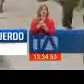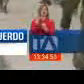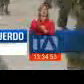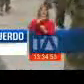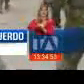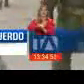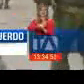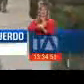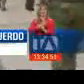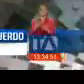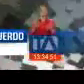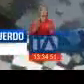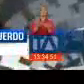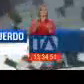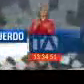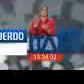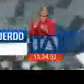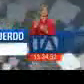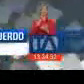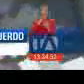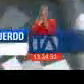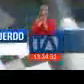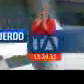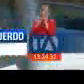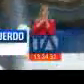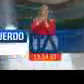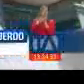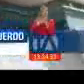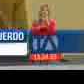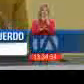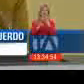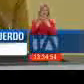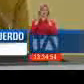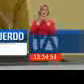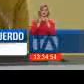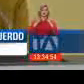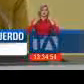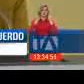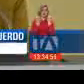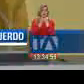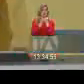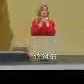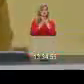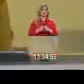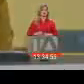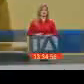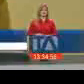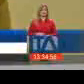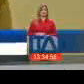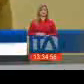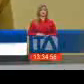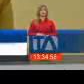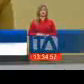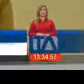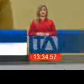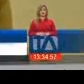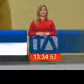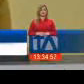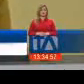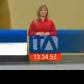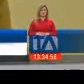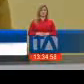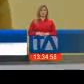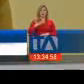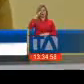dictaron medidas cautelares frente a una demanda de inconstitucionalidad. No es todavía una resolución final, ni la policía, ni las Fuerzas